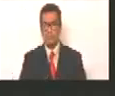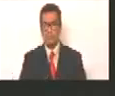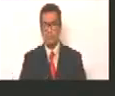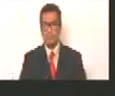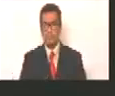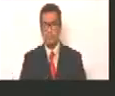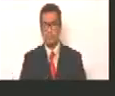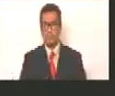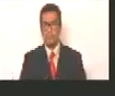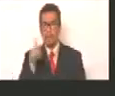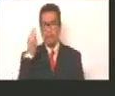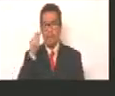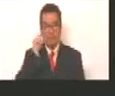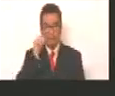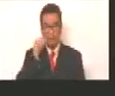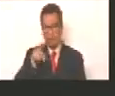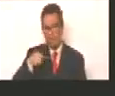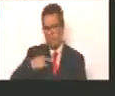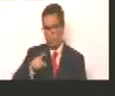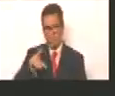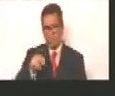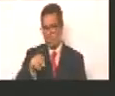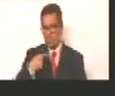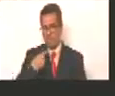Diputado creo que no serviría,